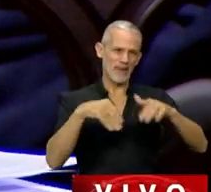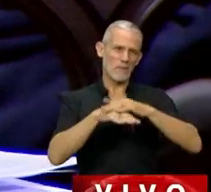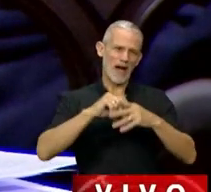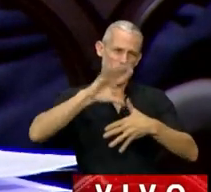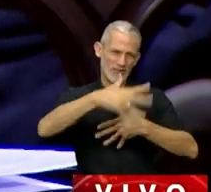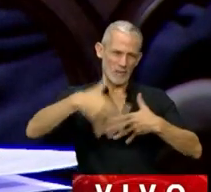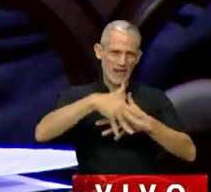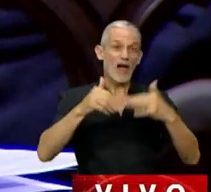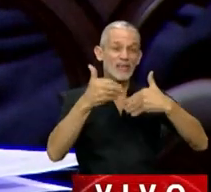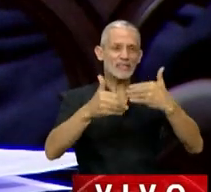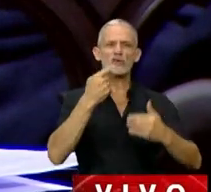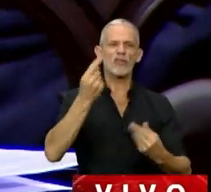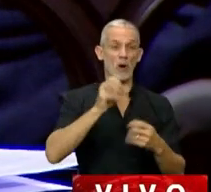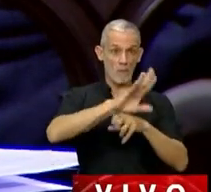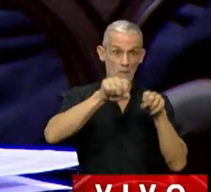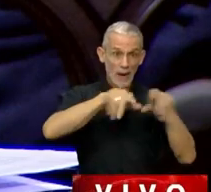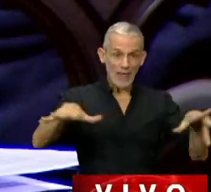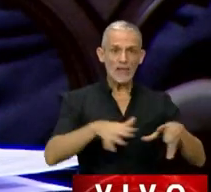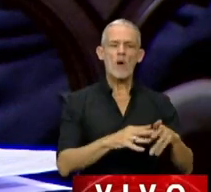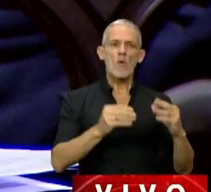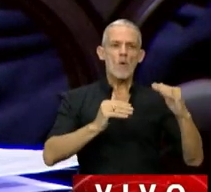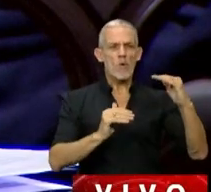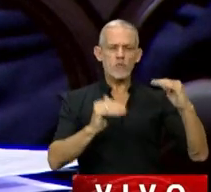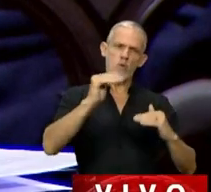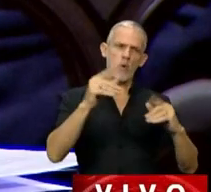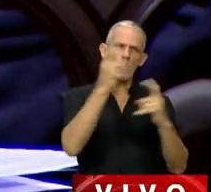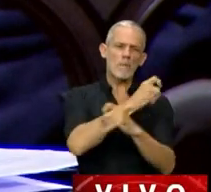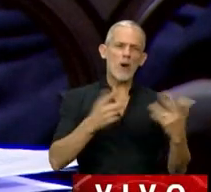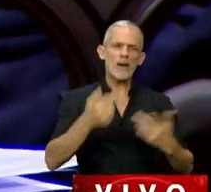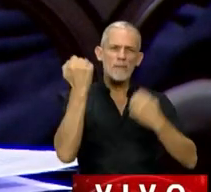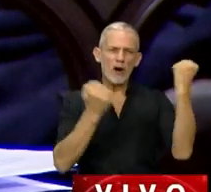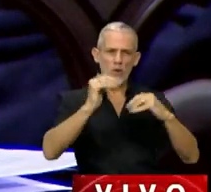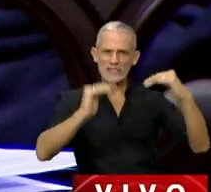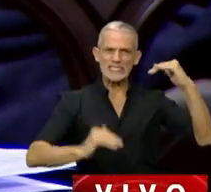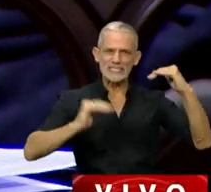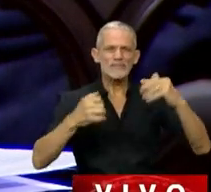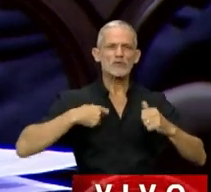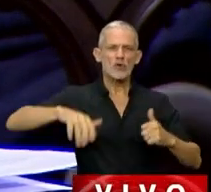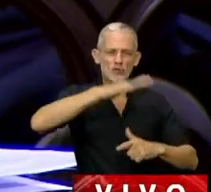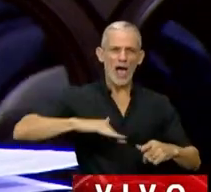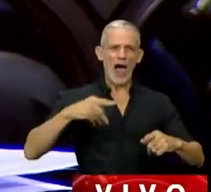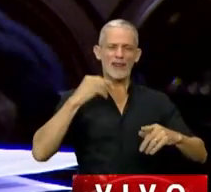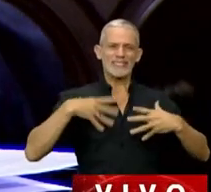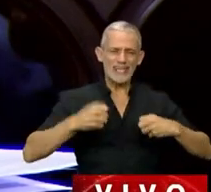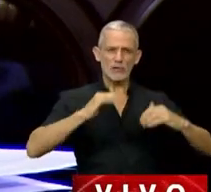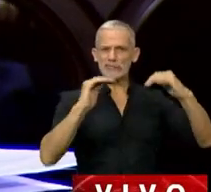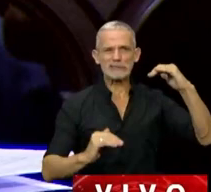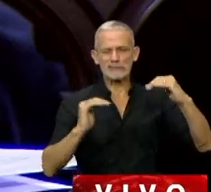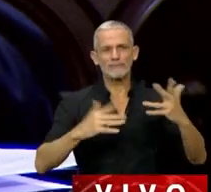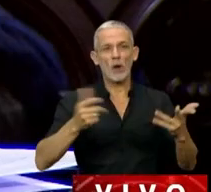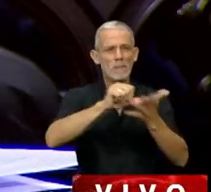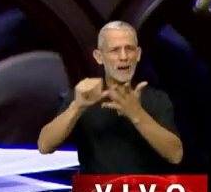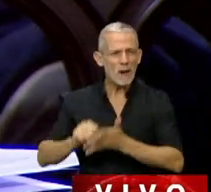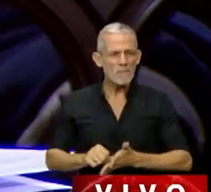dijo: "La pandemia ha acentuado las problemáticas económicas, sociales y de salud que